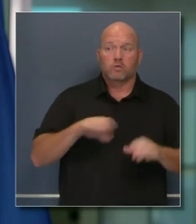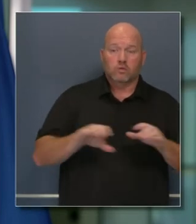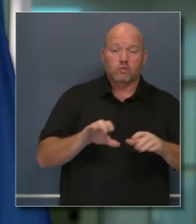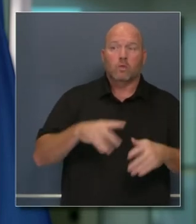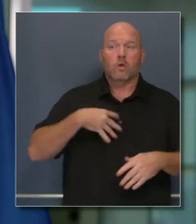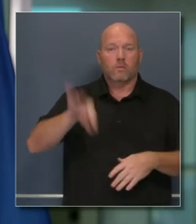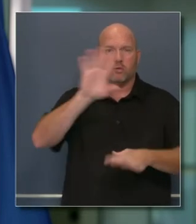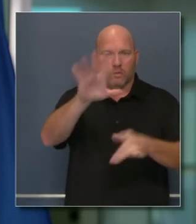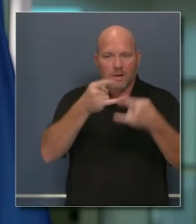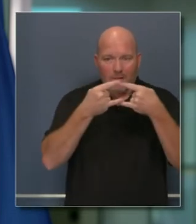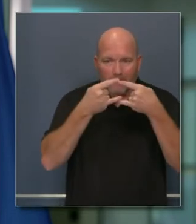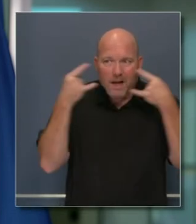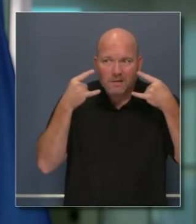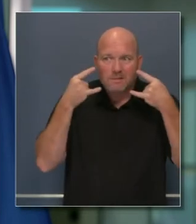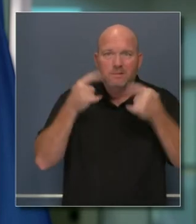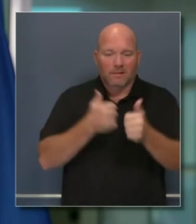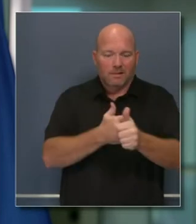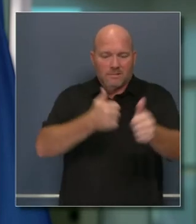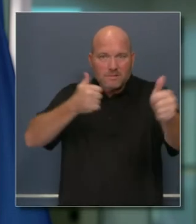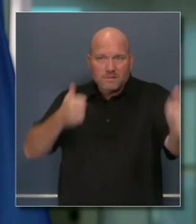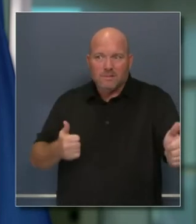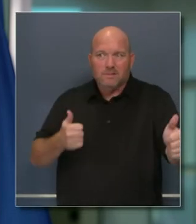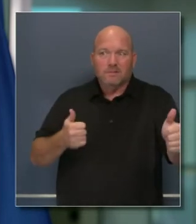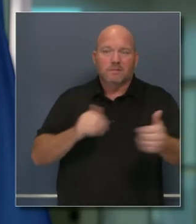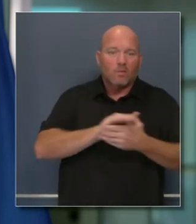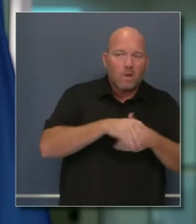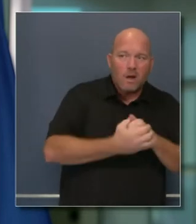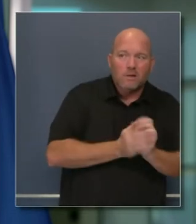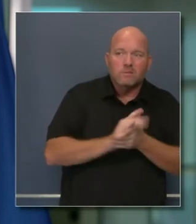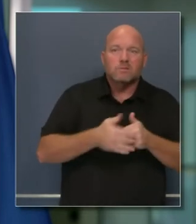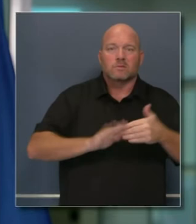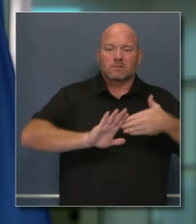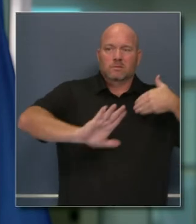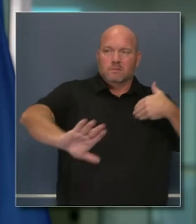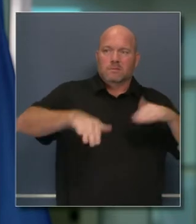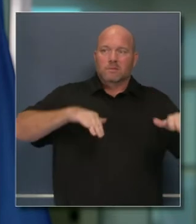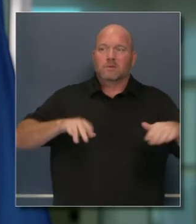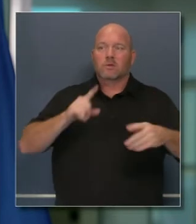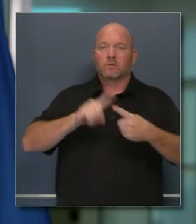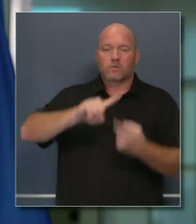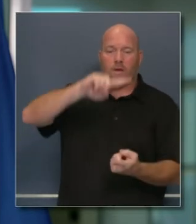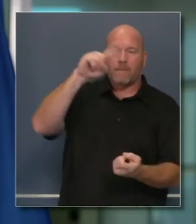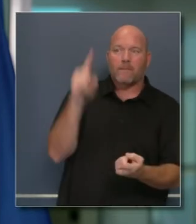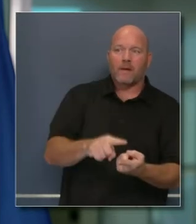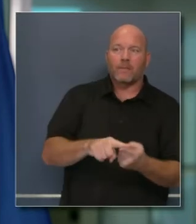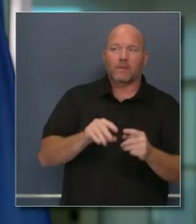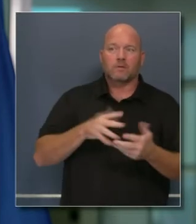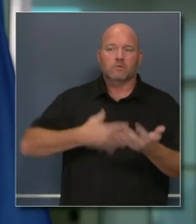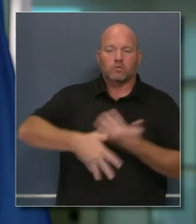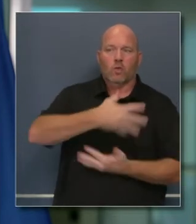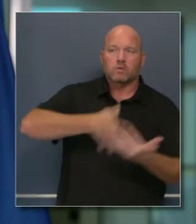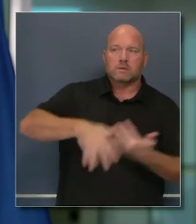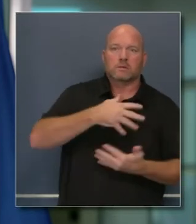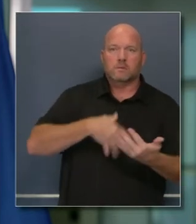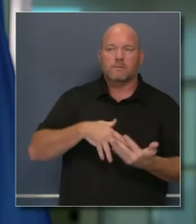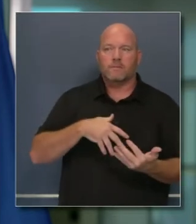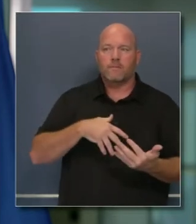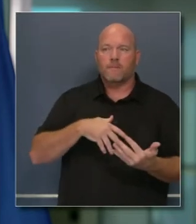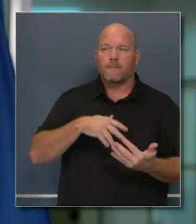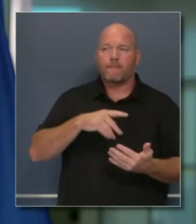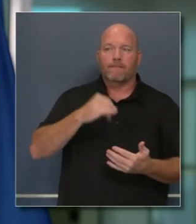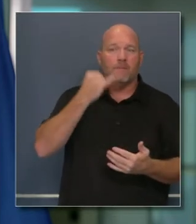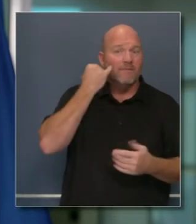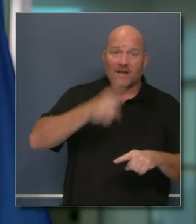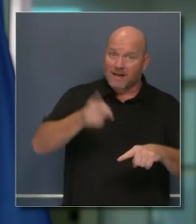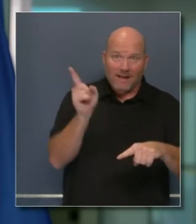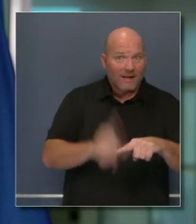estamos predicando, el uso de mascarillas y hacer lo posible para distanciarse físicamente, para reducir entremezclarse